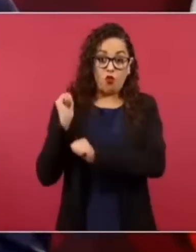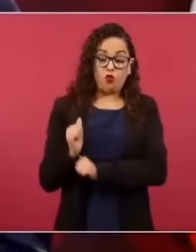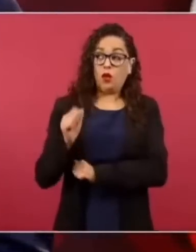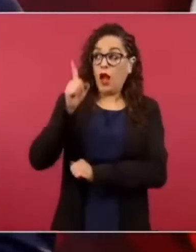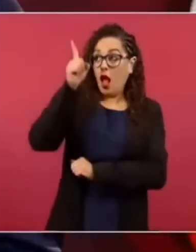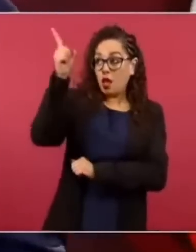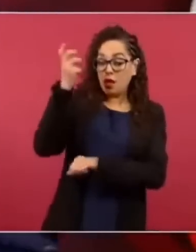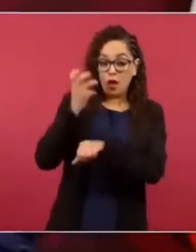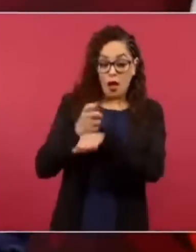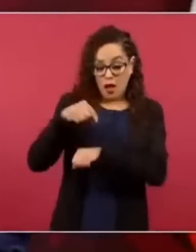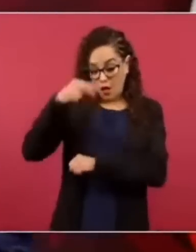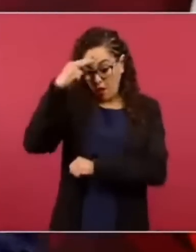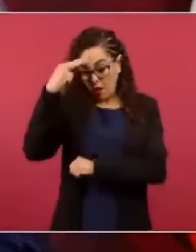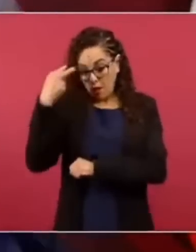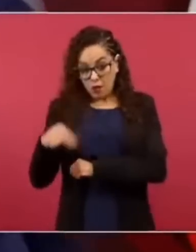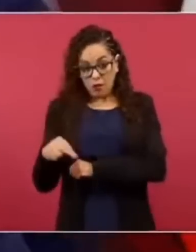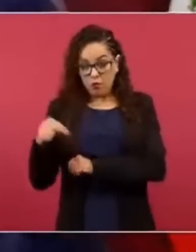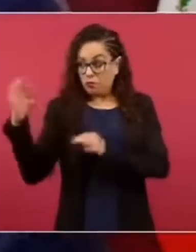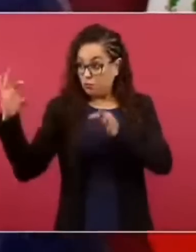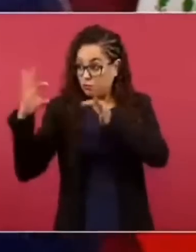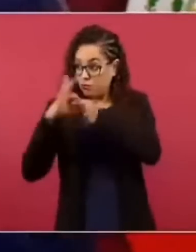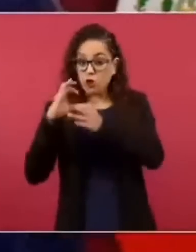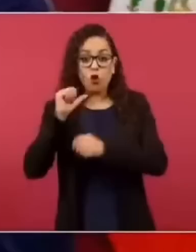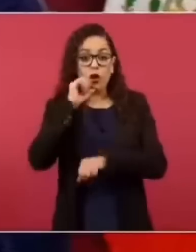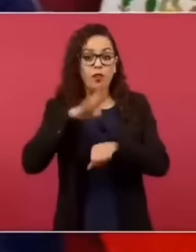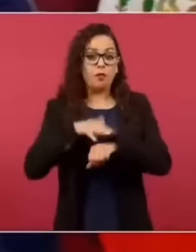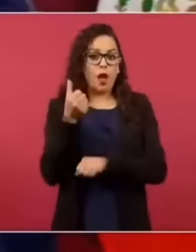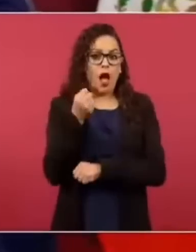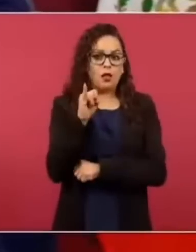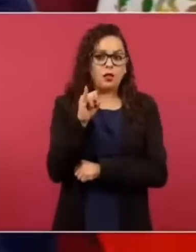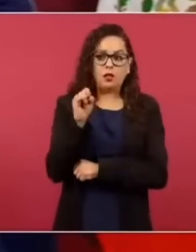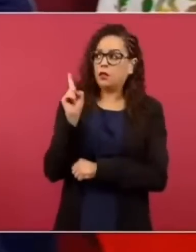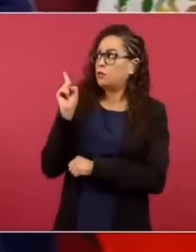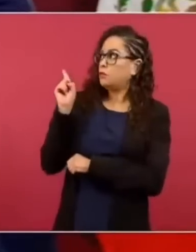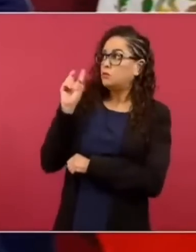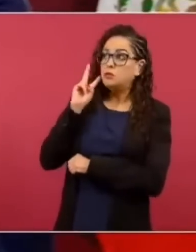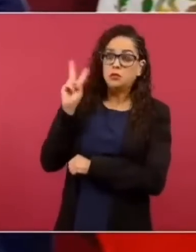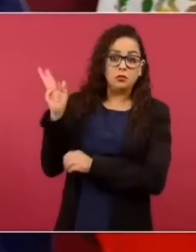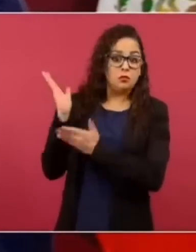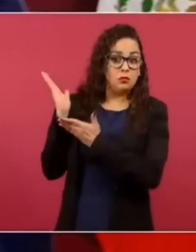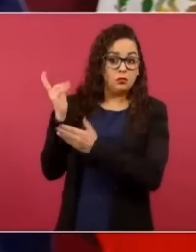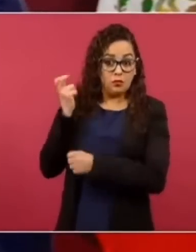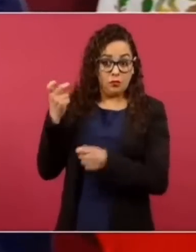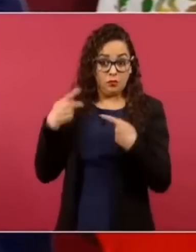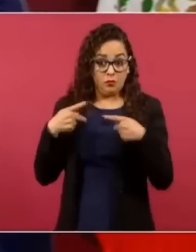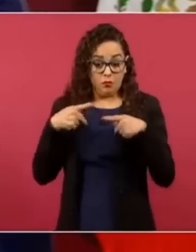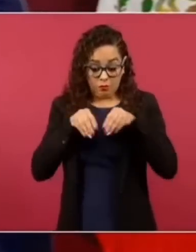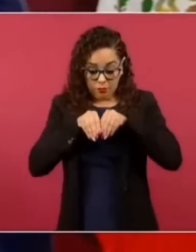Pues así nada más.